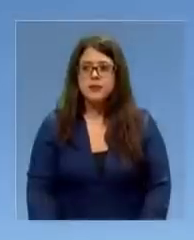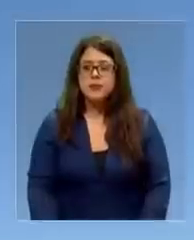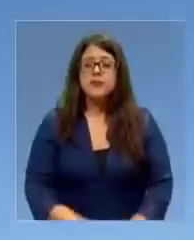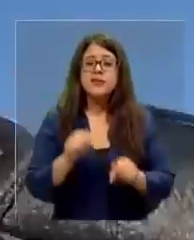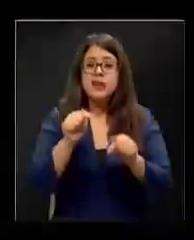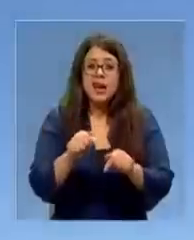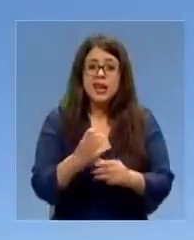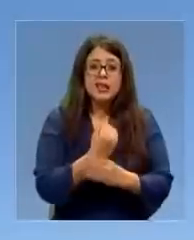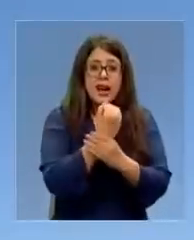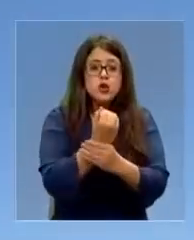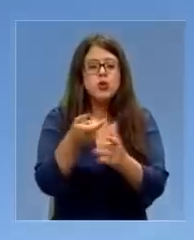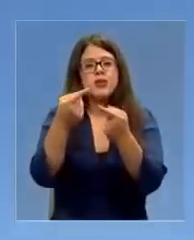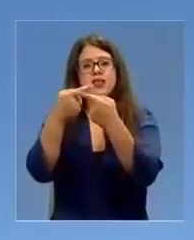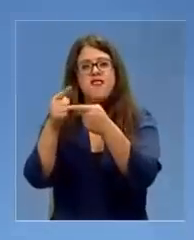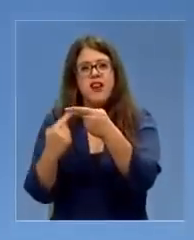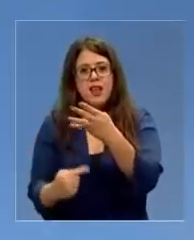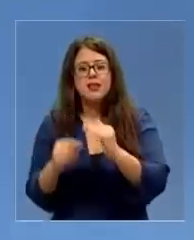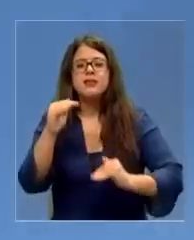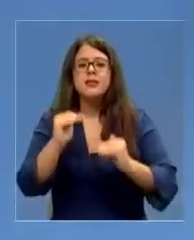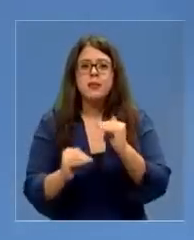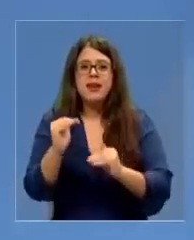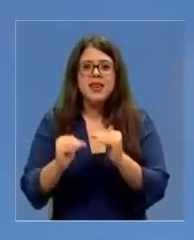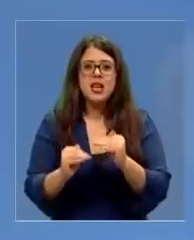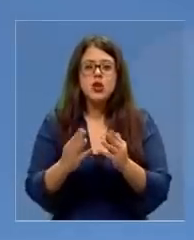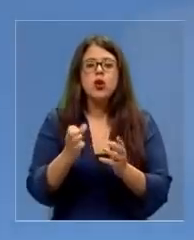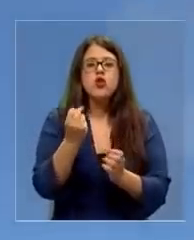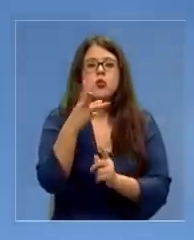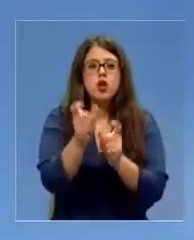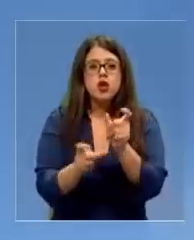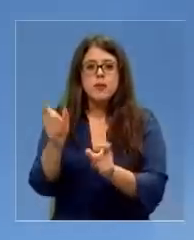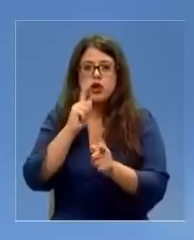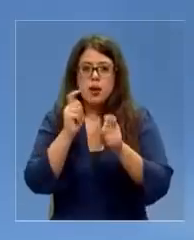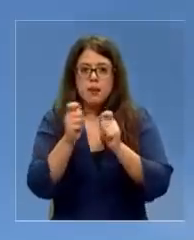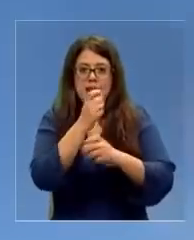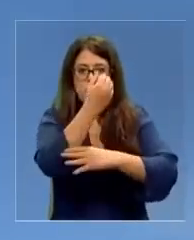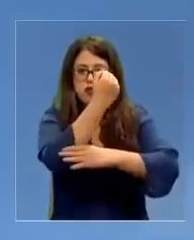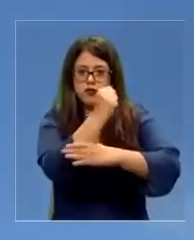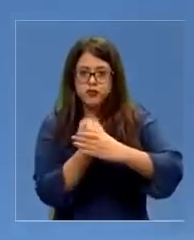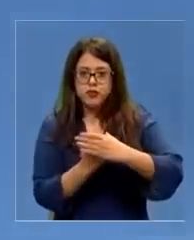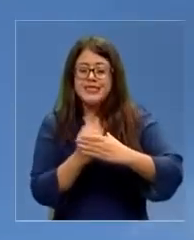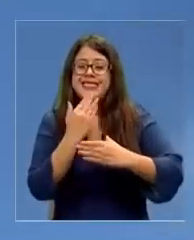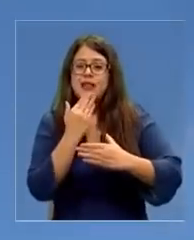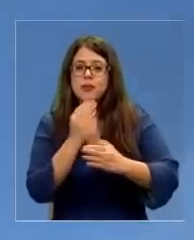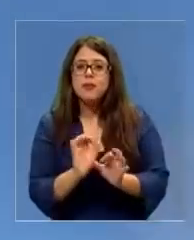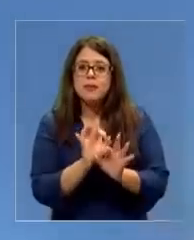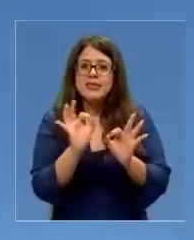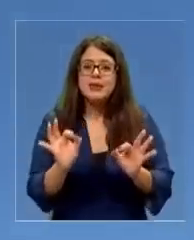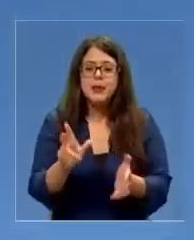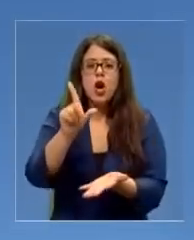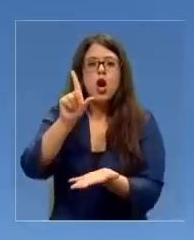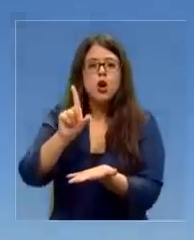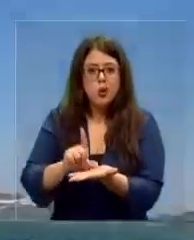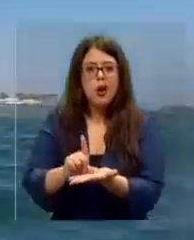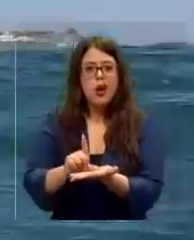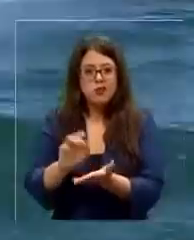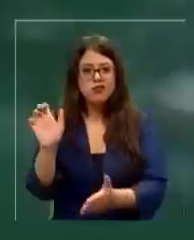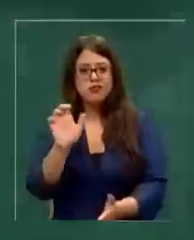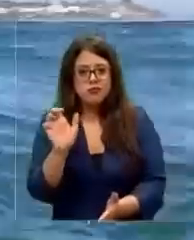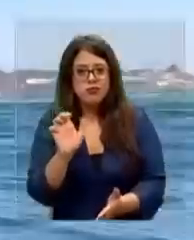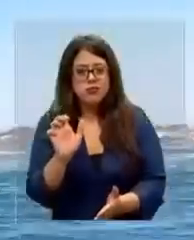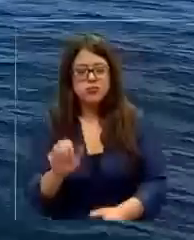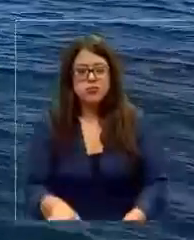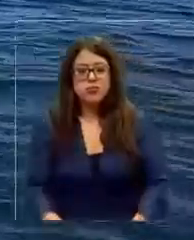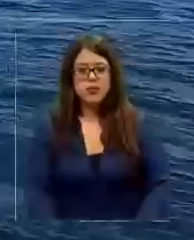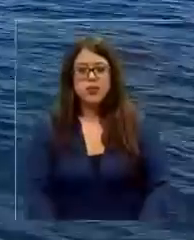Cada rescate es distinto, dependiendo de la cantidad de personas en peligro de inmersión y, en especial, el lugar donde ocurre la emergencia